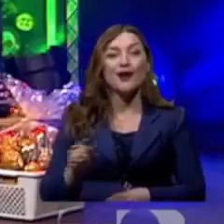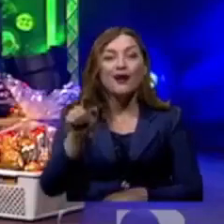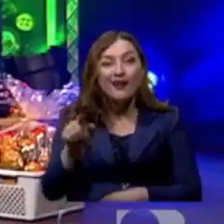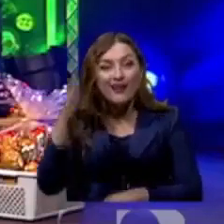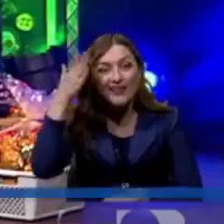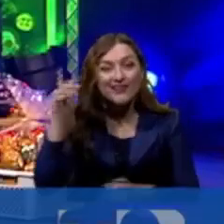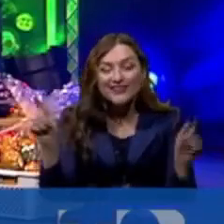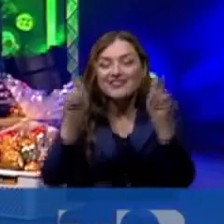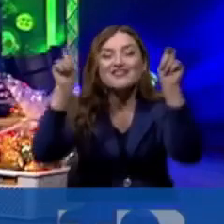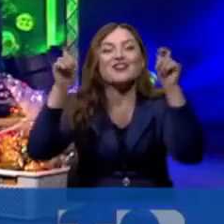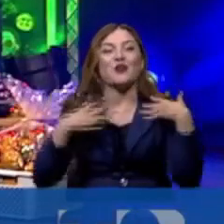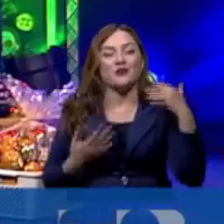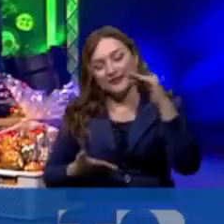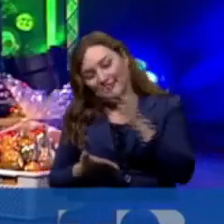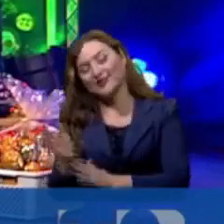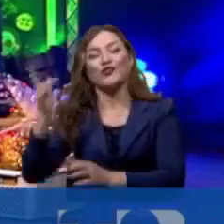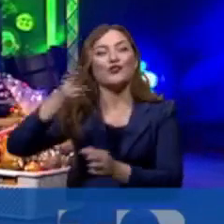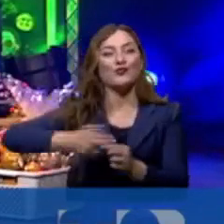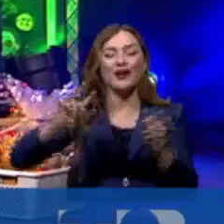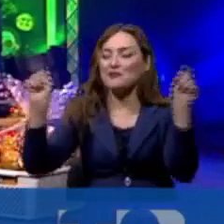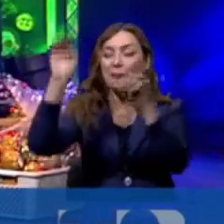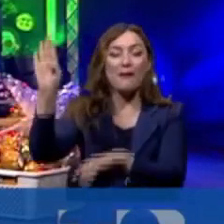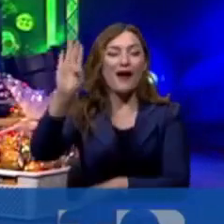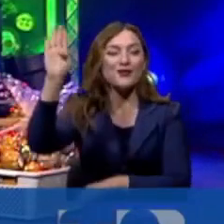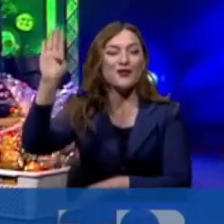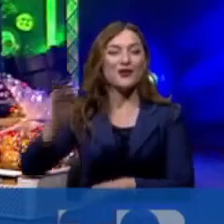En que cuando hay fiesta, yo me voy a la fiesta. ¡Y que viva baño!